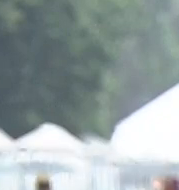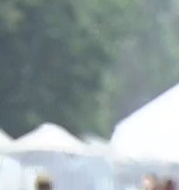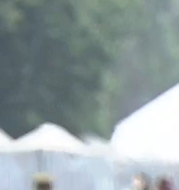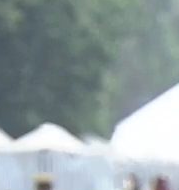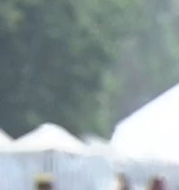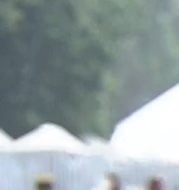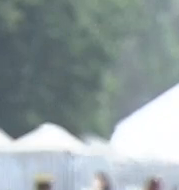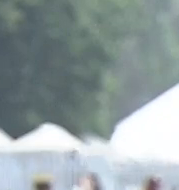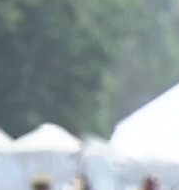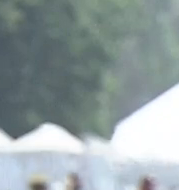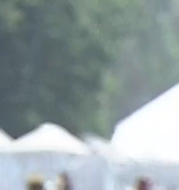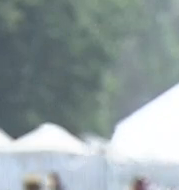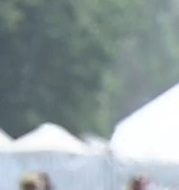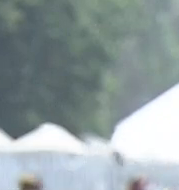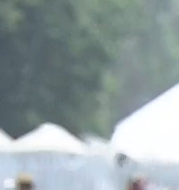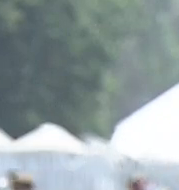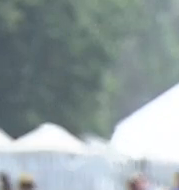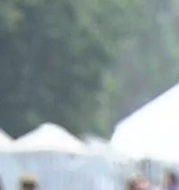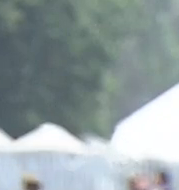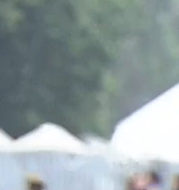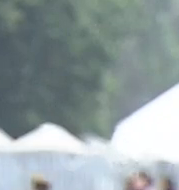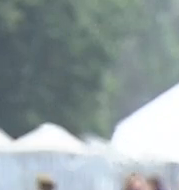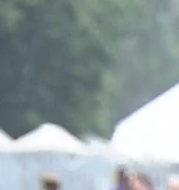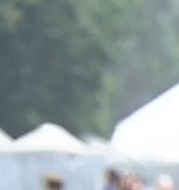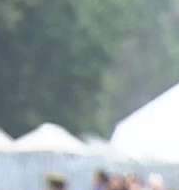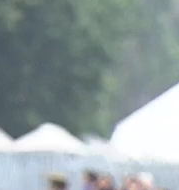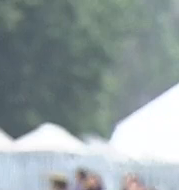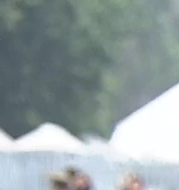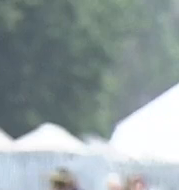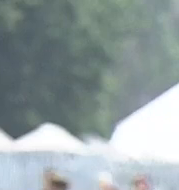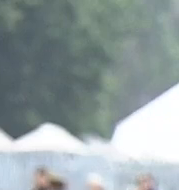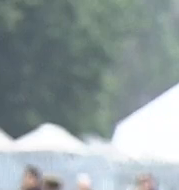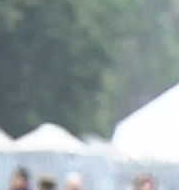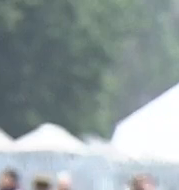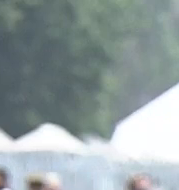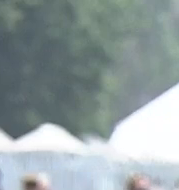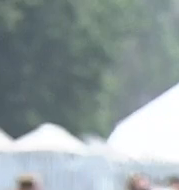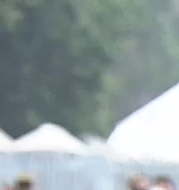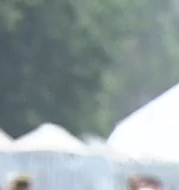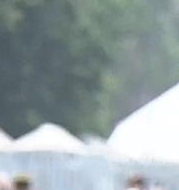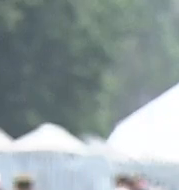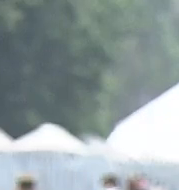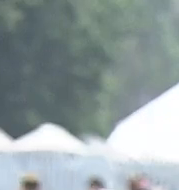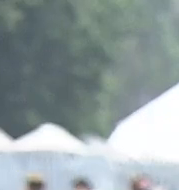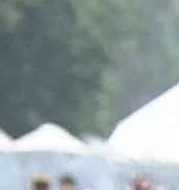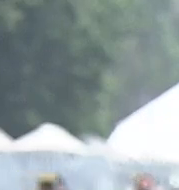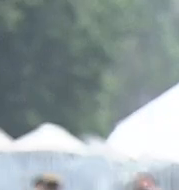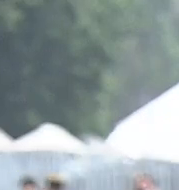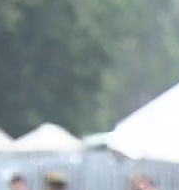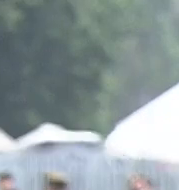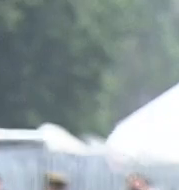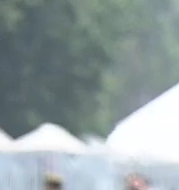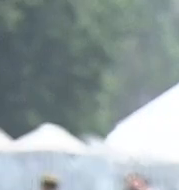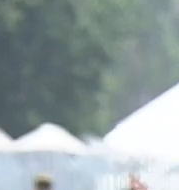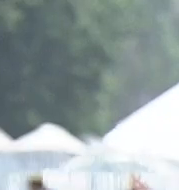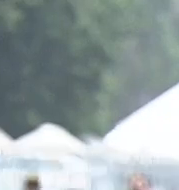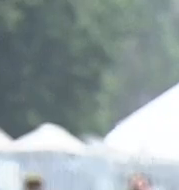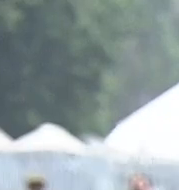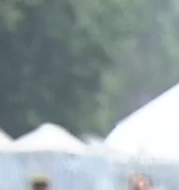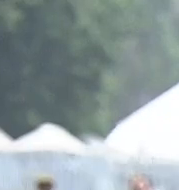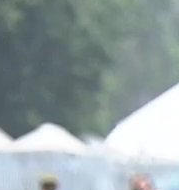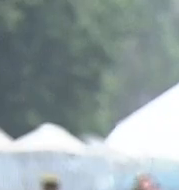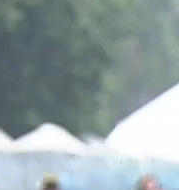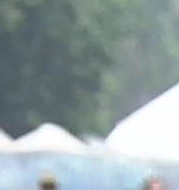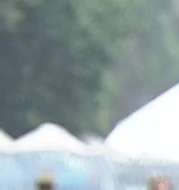el presidente de la República señaló que el estallido social no fue una pura ola de delincuencia, que justamente fue una expresión de las fracturas